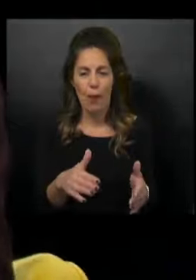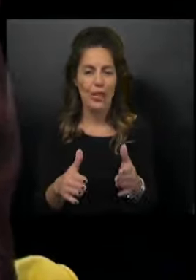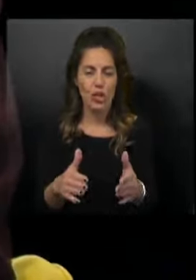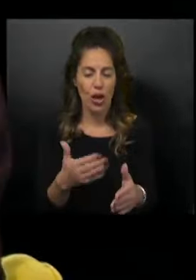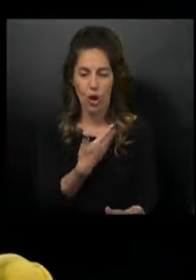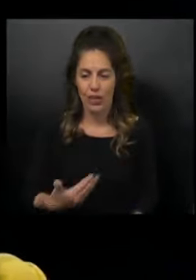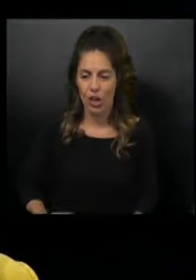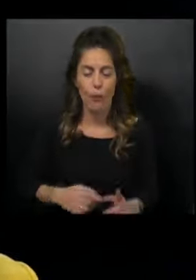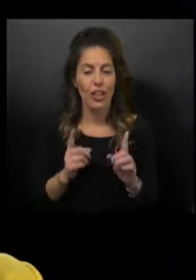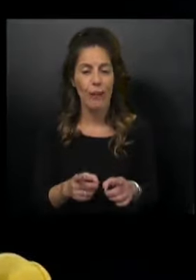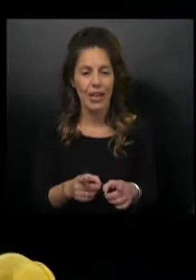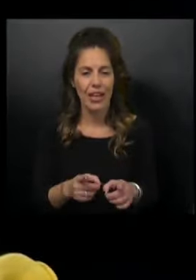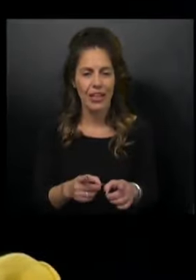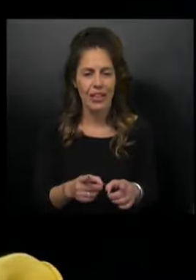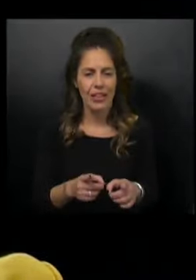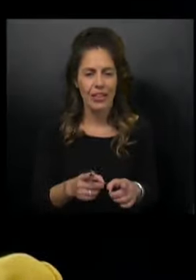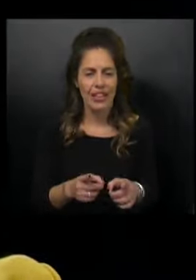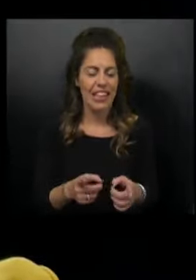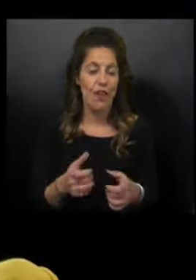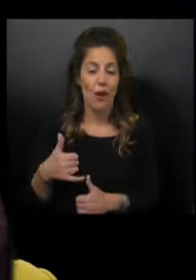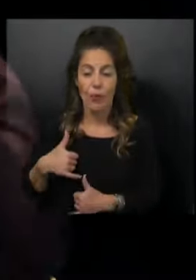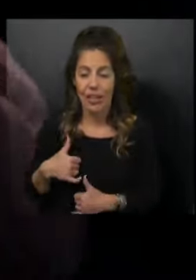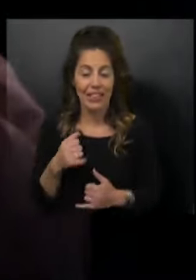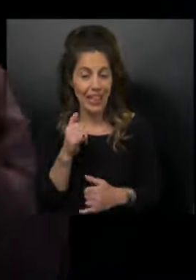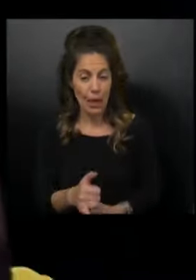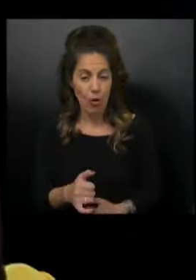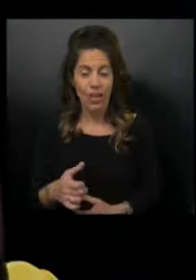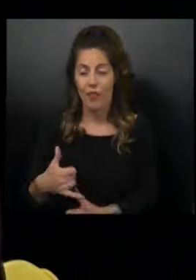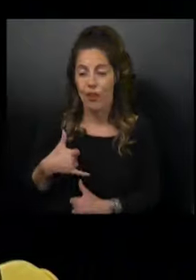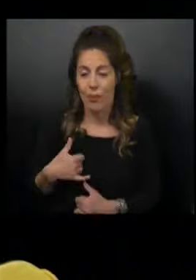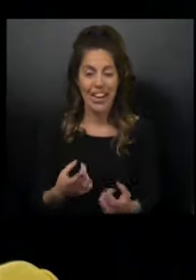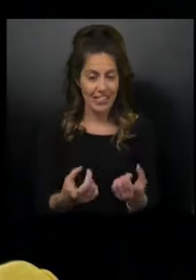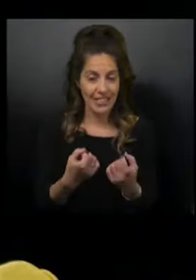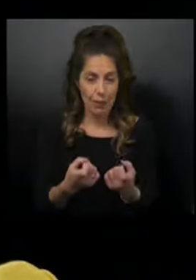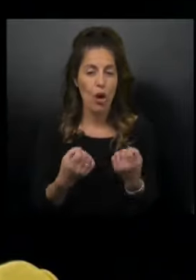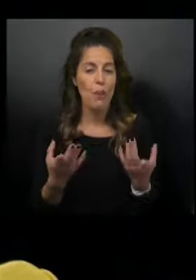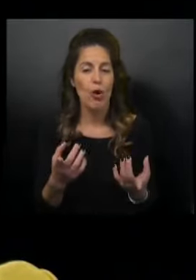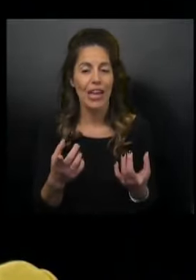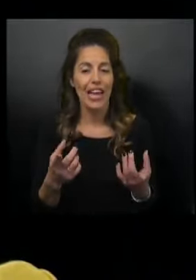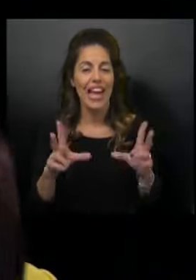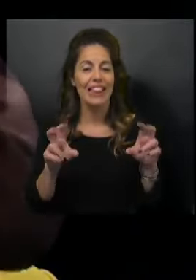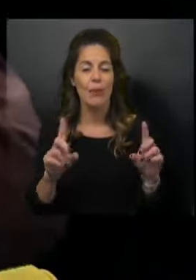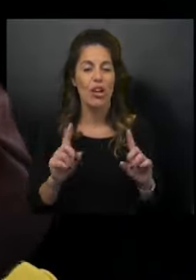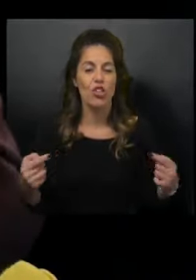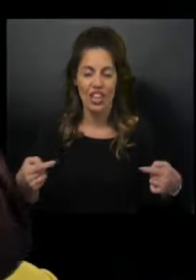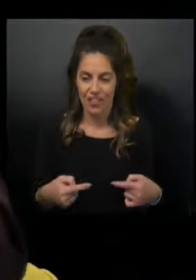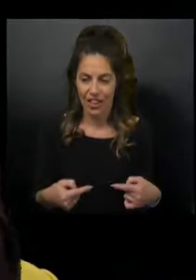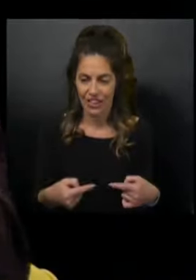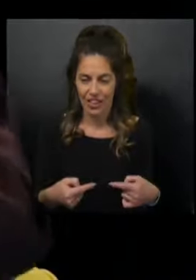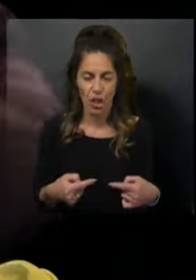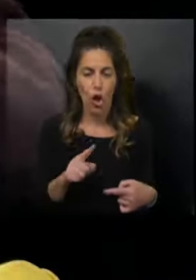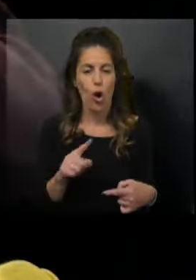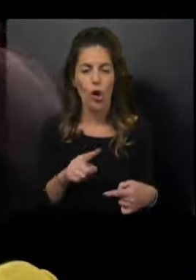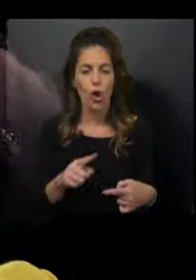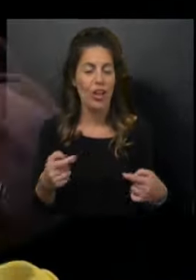fuerzas armadas tenemos Y qué fuerzas armadas necesitamos y por qué me parece a mí el tema no se debate o no está en el